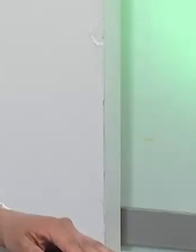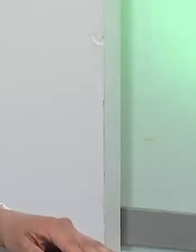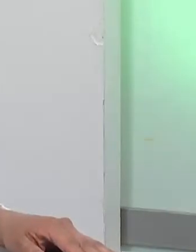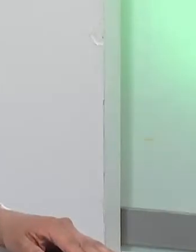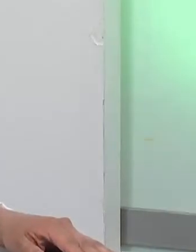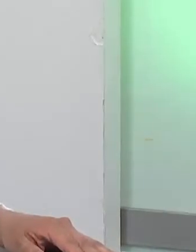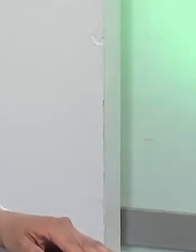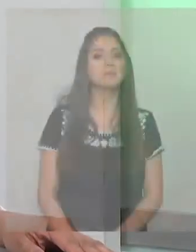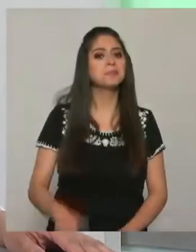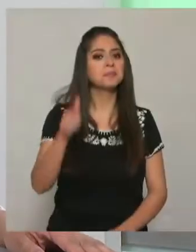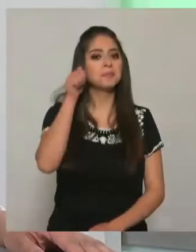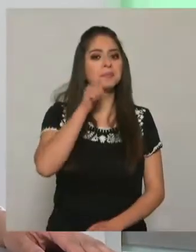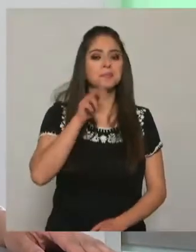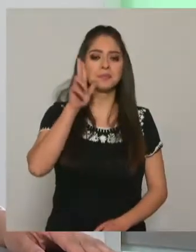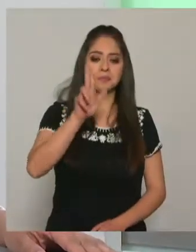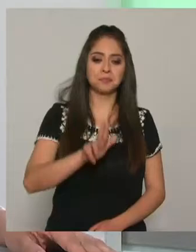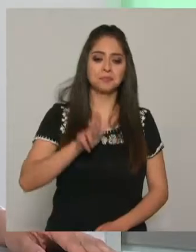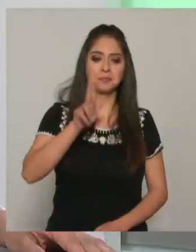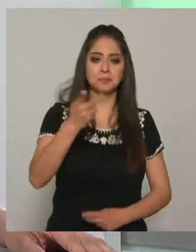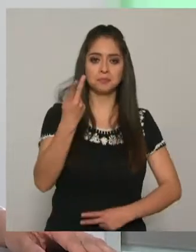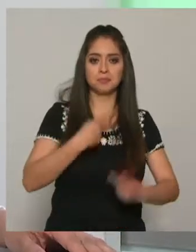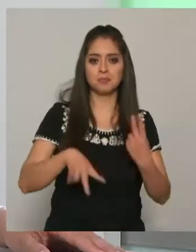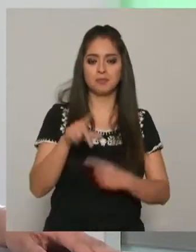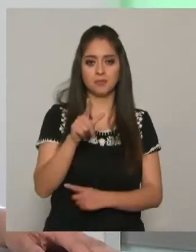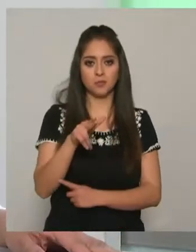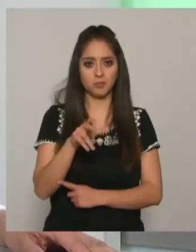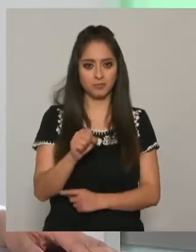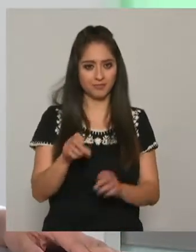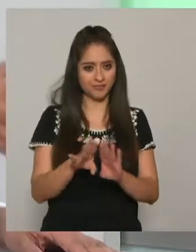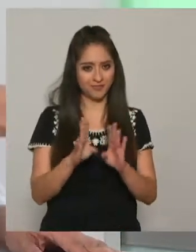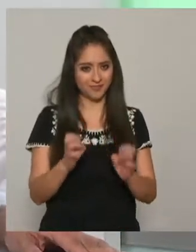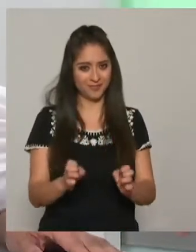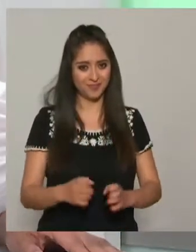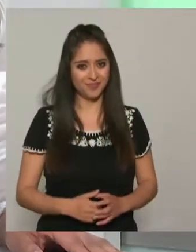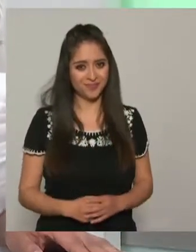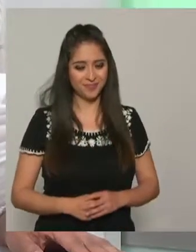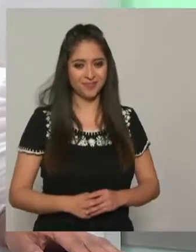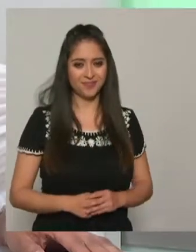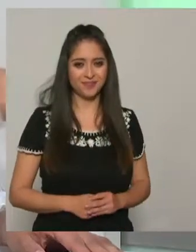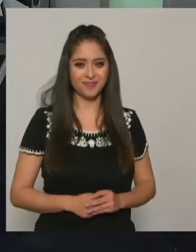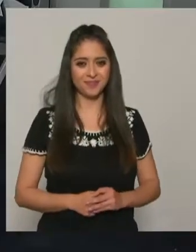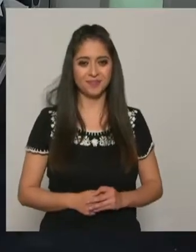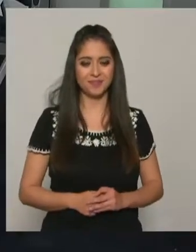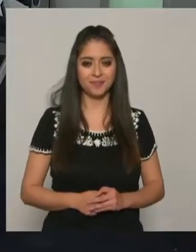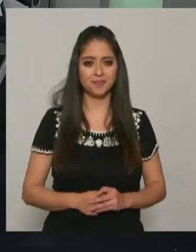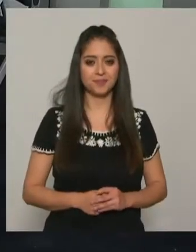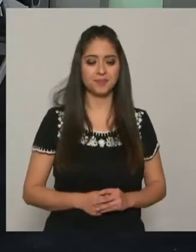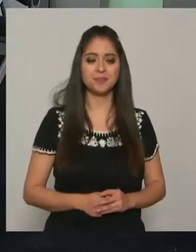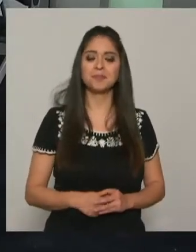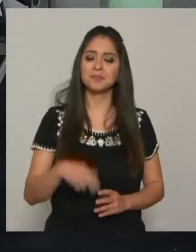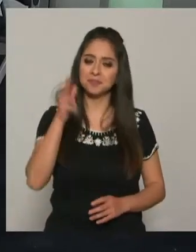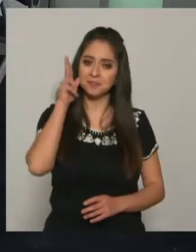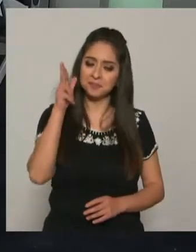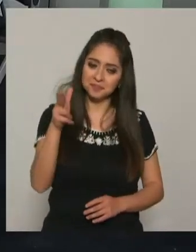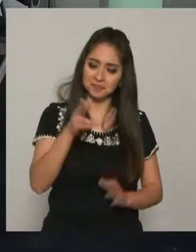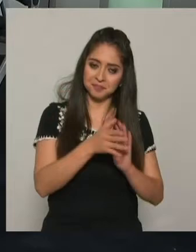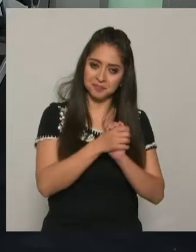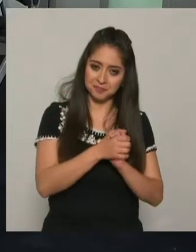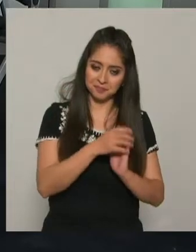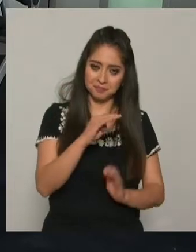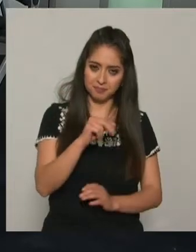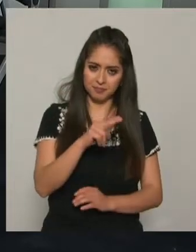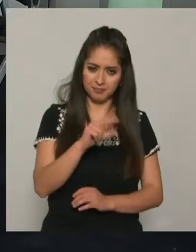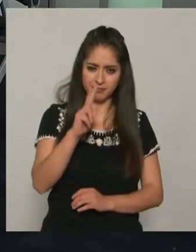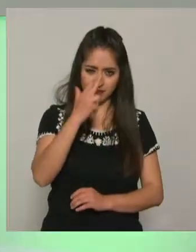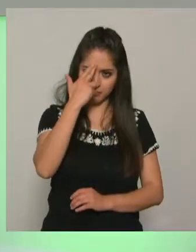Pues como cada martes, ya está Luis Wertmann con nosotros. ¿Qué tal? ¿Cómo estás? Hola, querida Mariana. Y oye, como habíamos quedado la